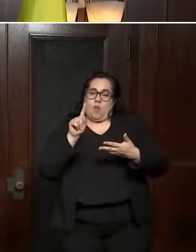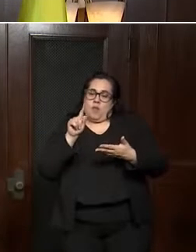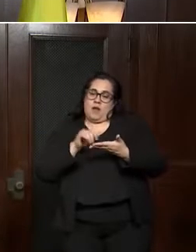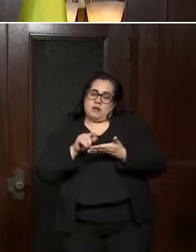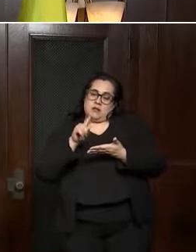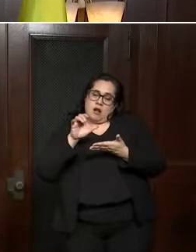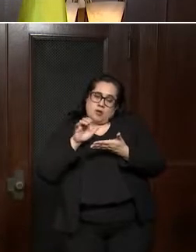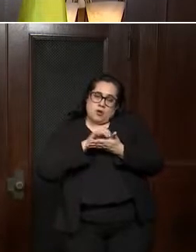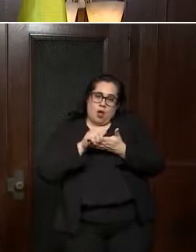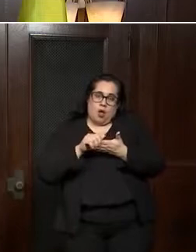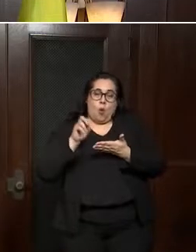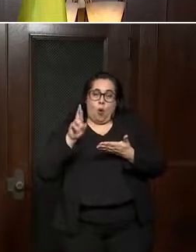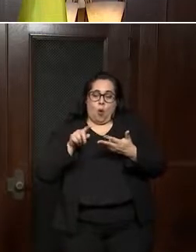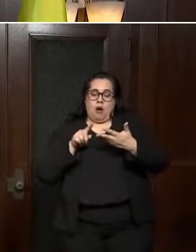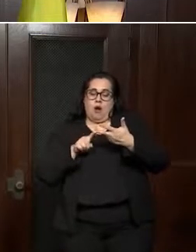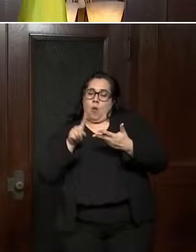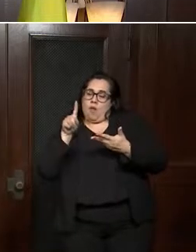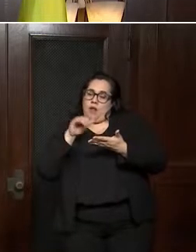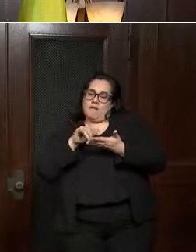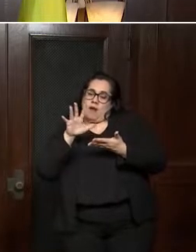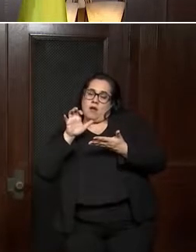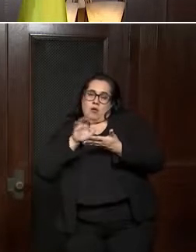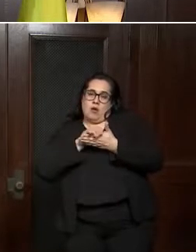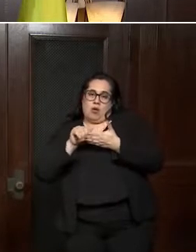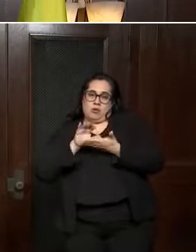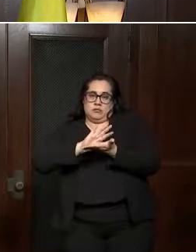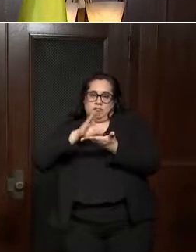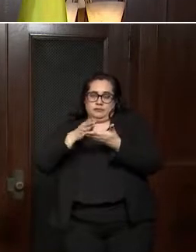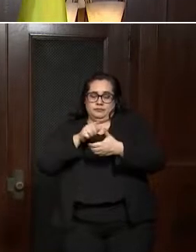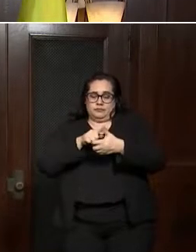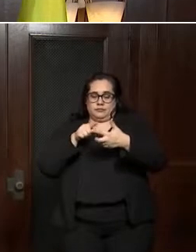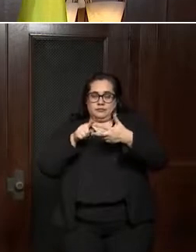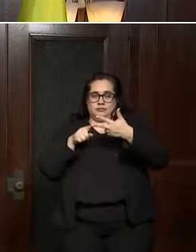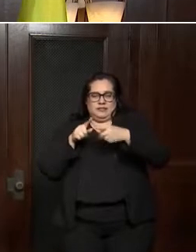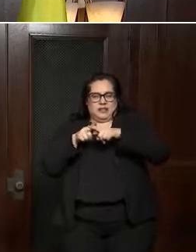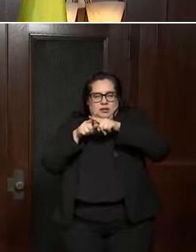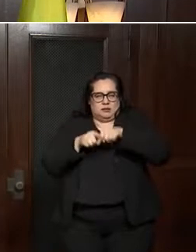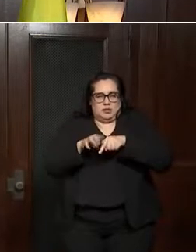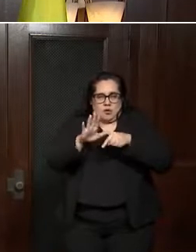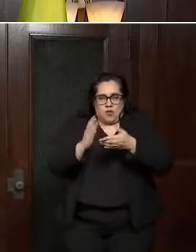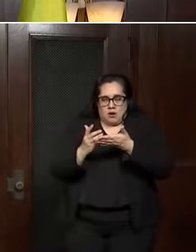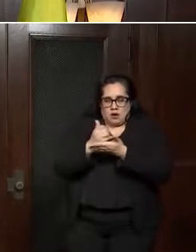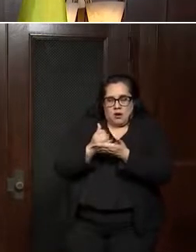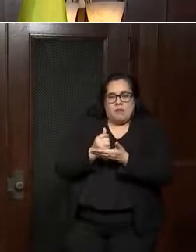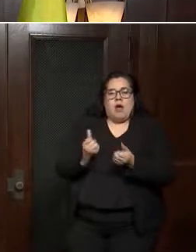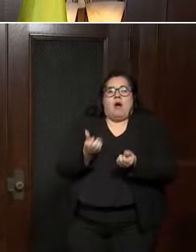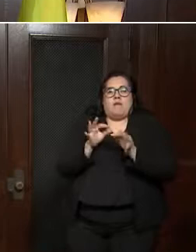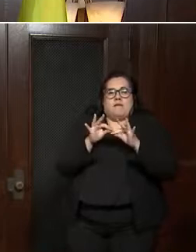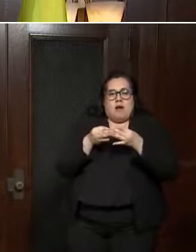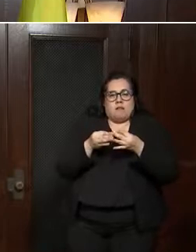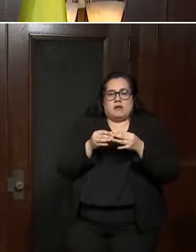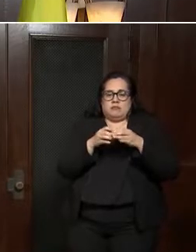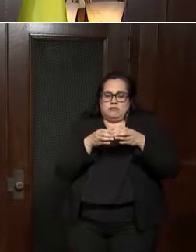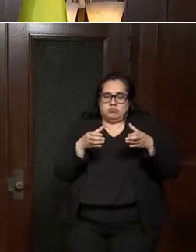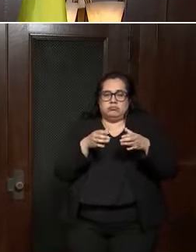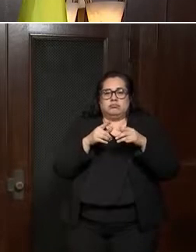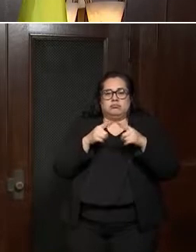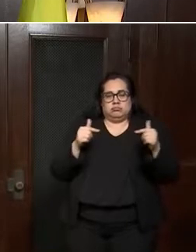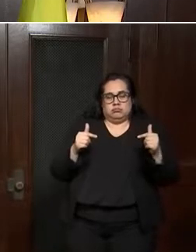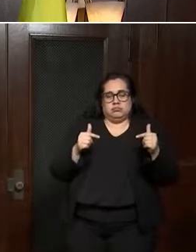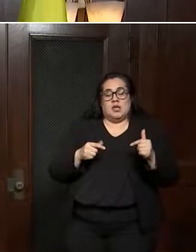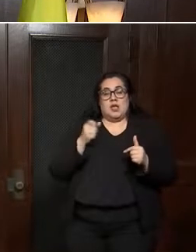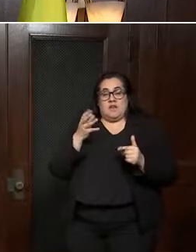$1,100 o $1,500, dependiendo de sus ingresos y tamaño de hogar. Para